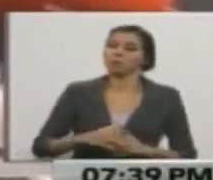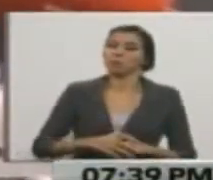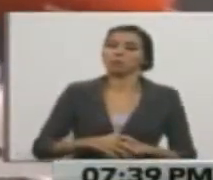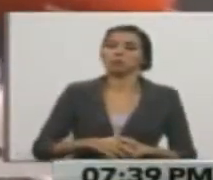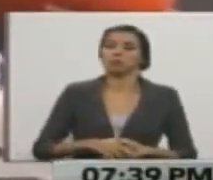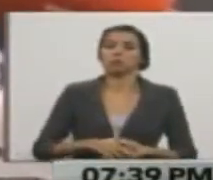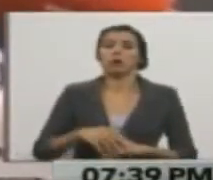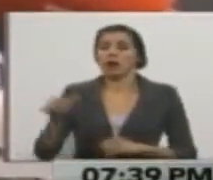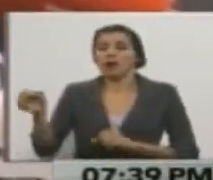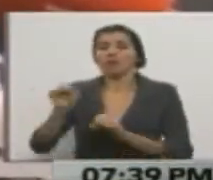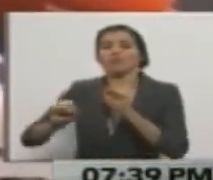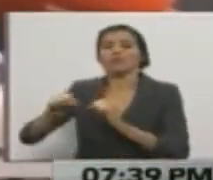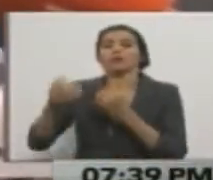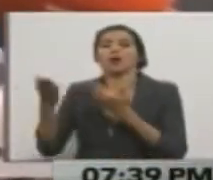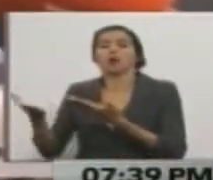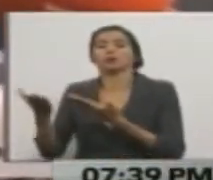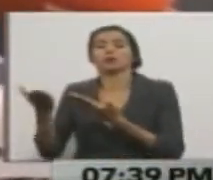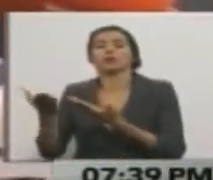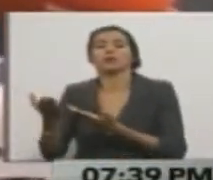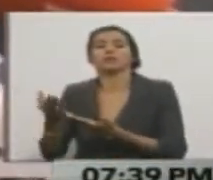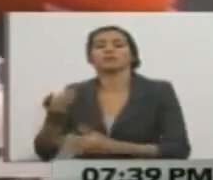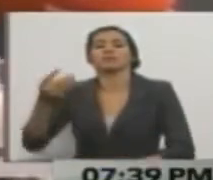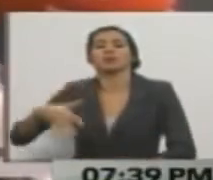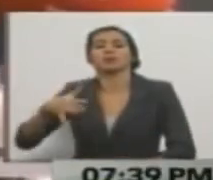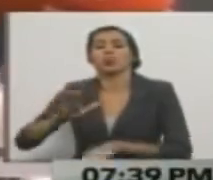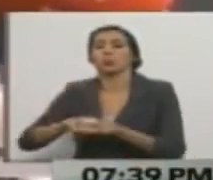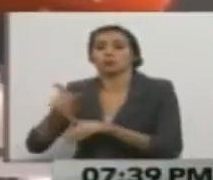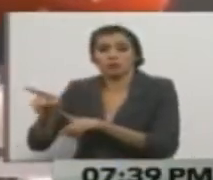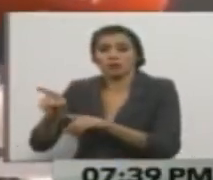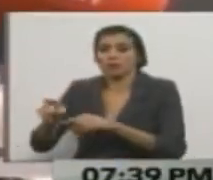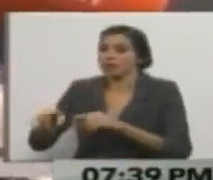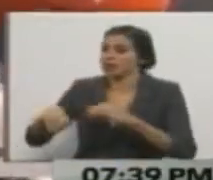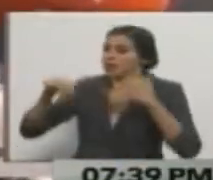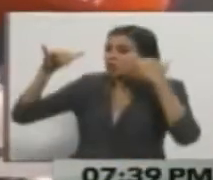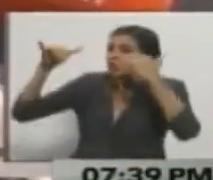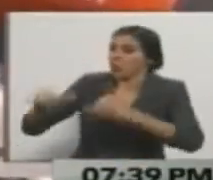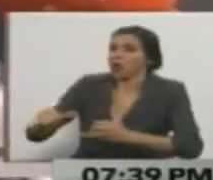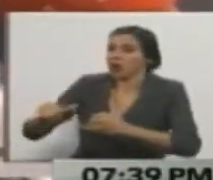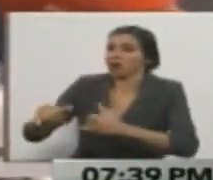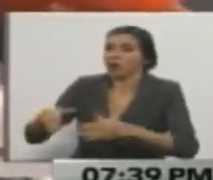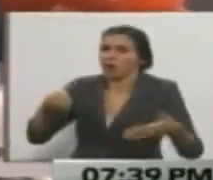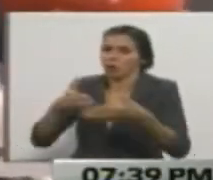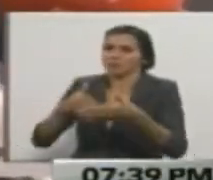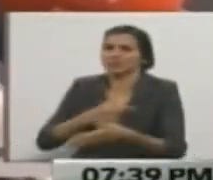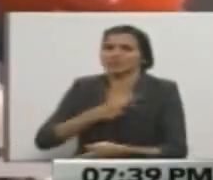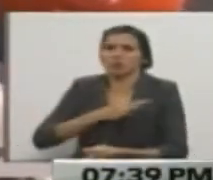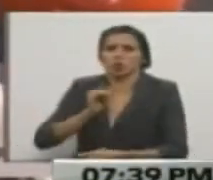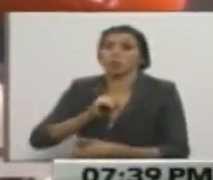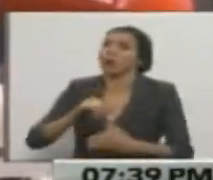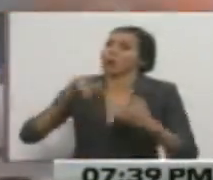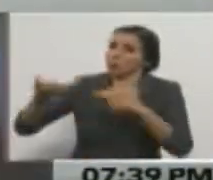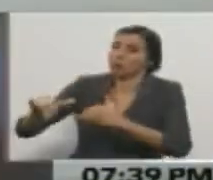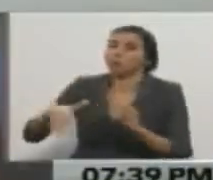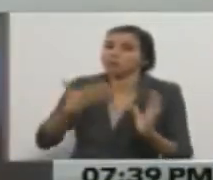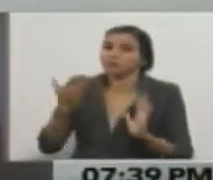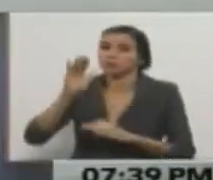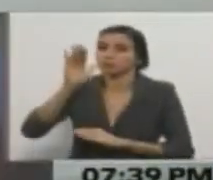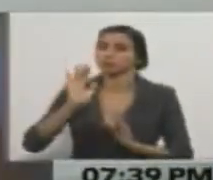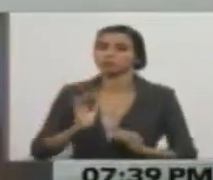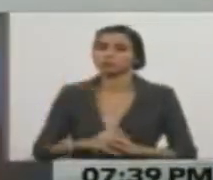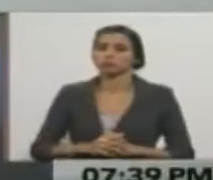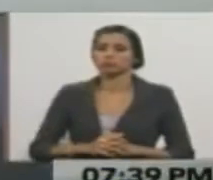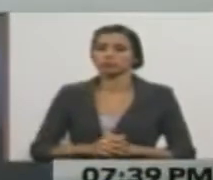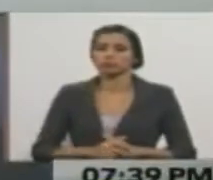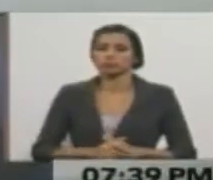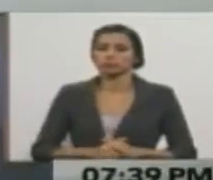sus derechos porque reciba usted un trato igual al que le está dando al señor Coromoto Rodríguez. Palabras de Omar.